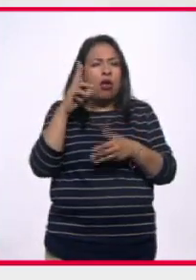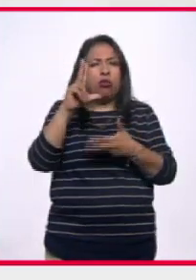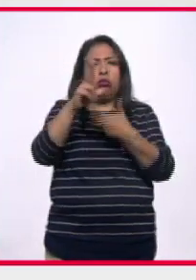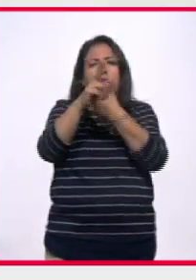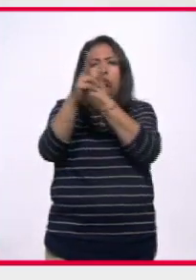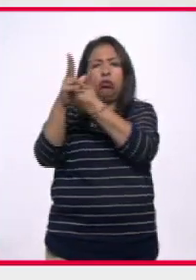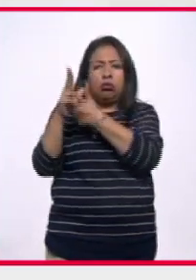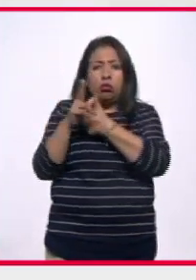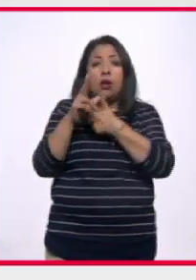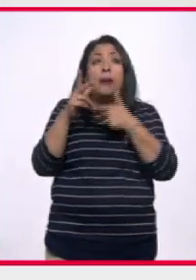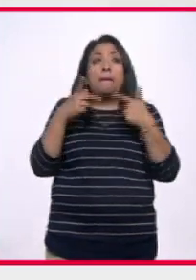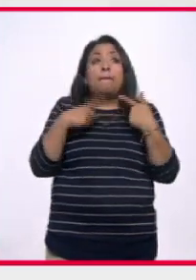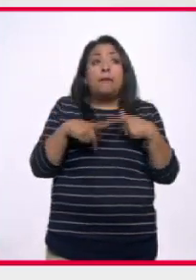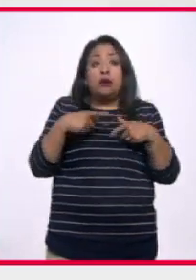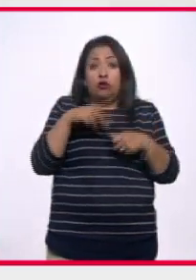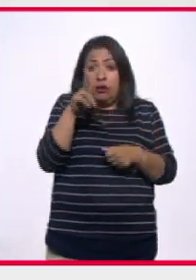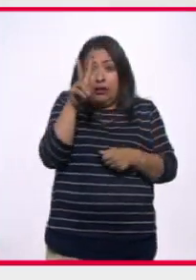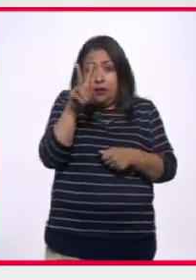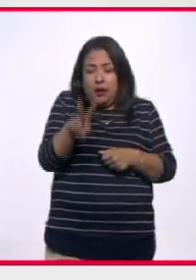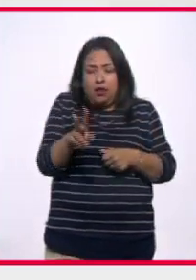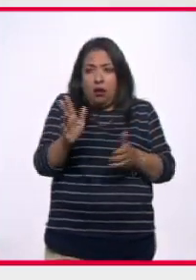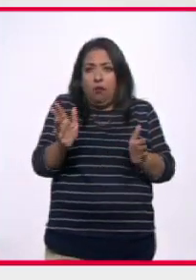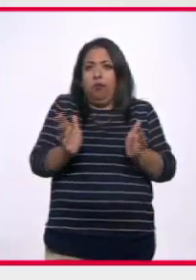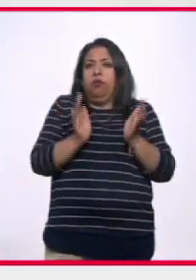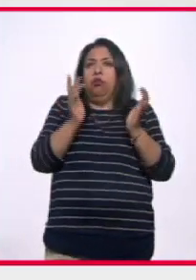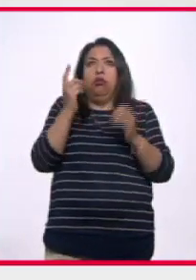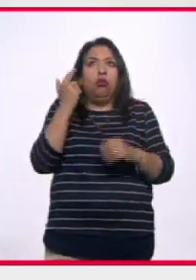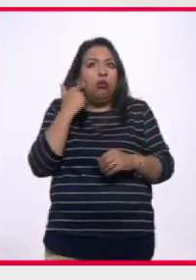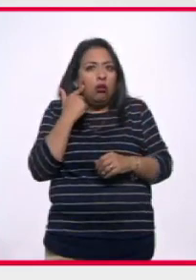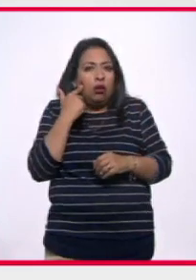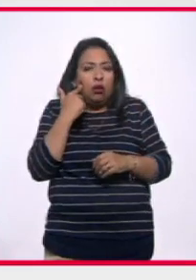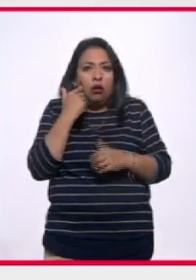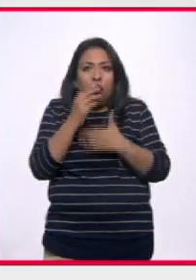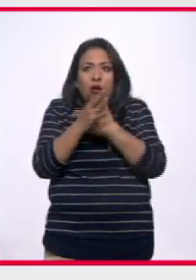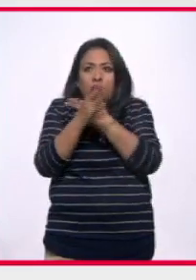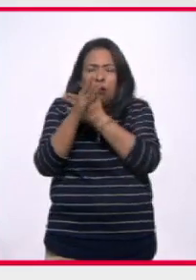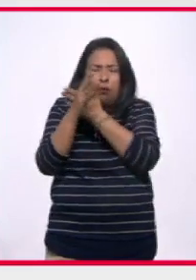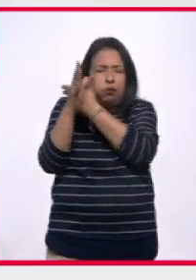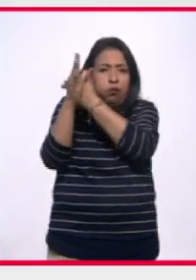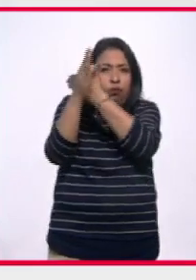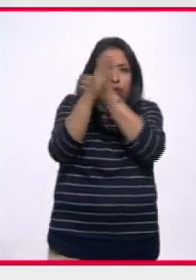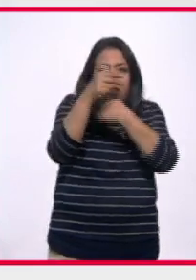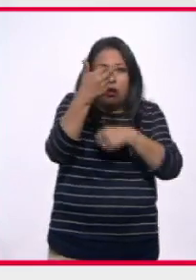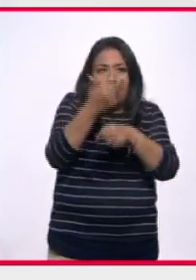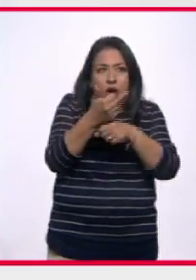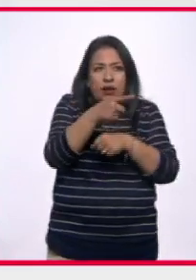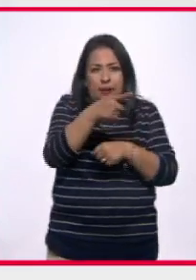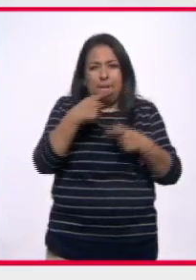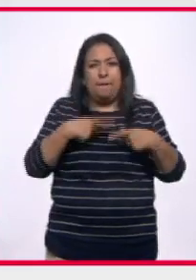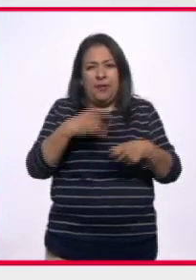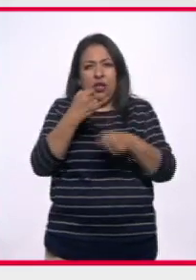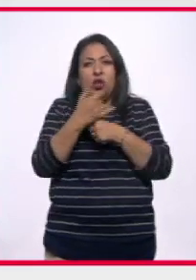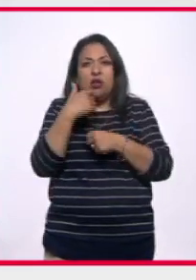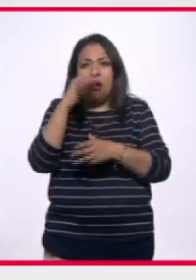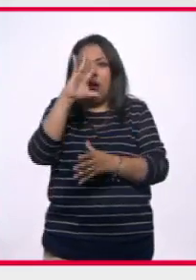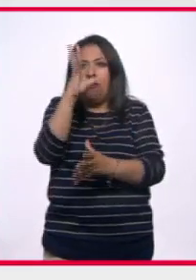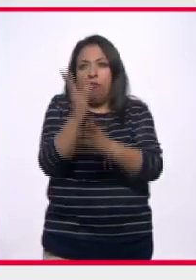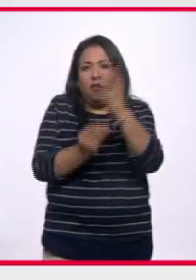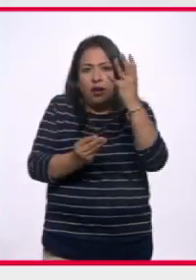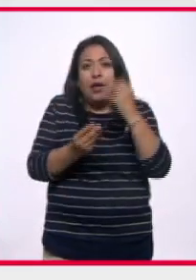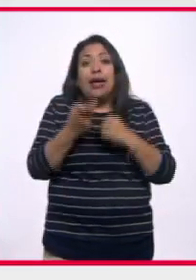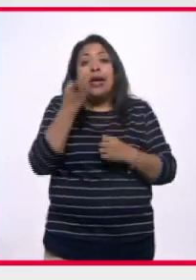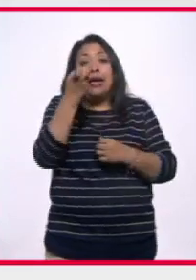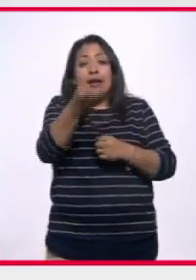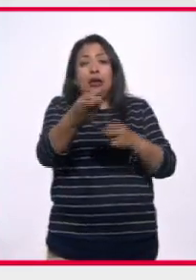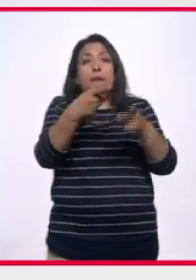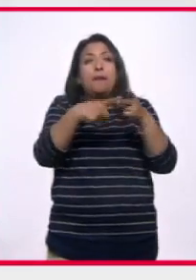o que la gente realmente se sorprenda así de esto está llegando aquí su cese ella el personaje intenta escapar y ahí entonces